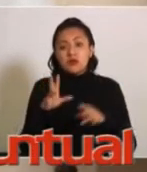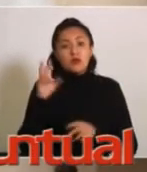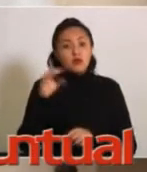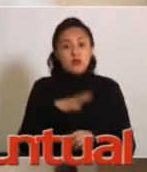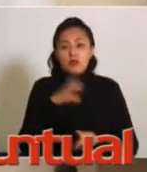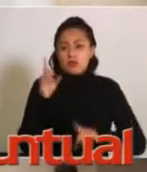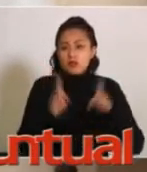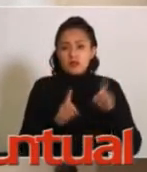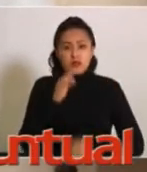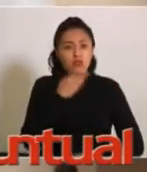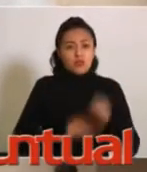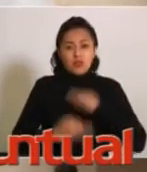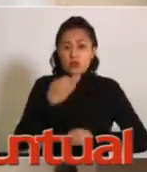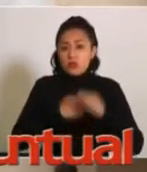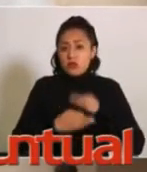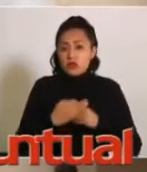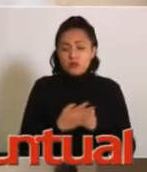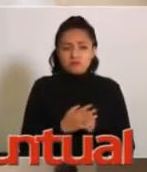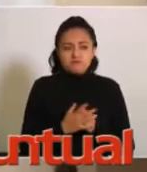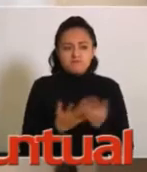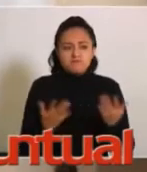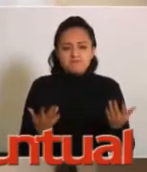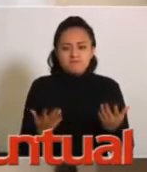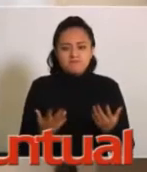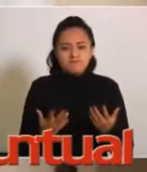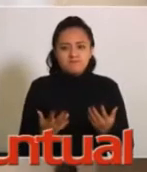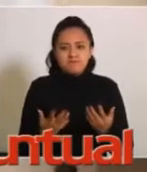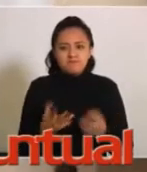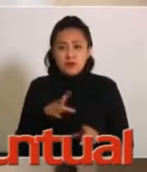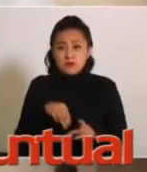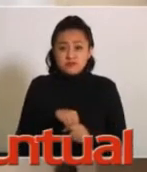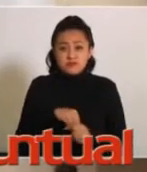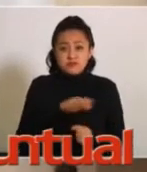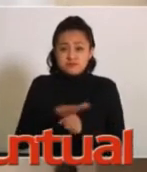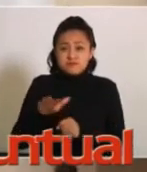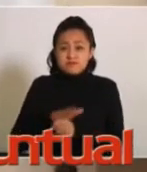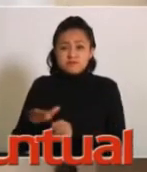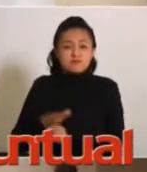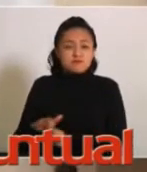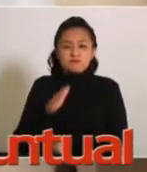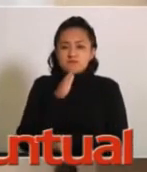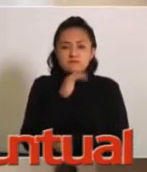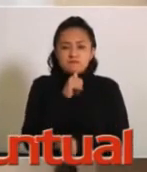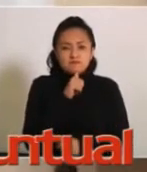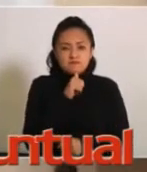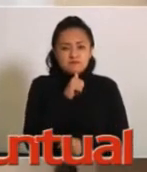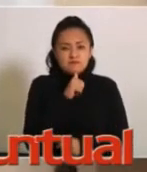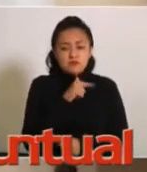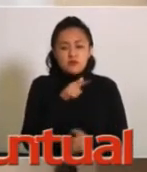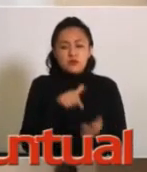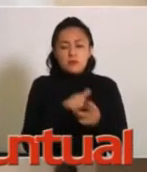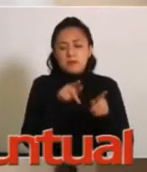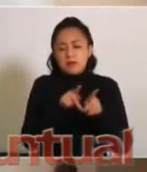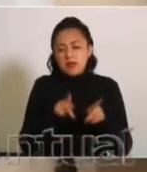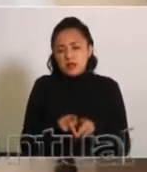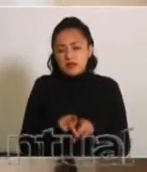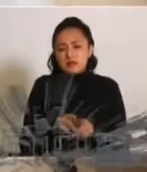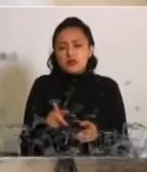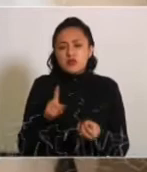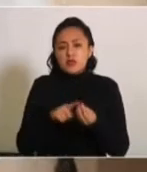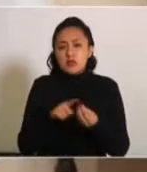duda no haber todo él los llenos en las plazas o en los lugares donde